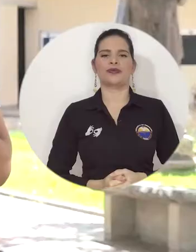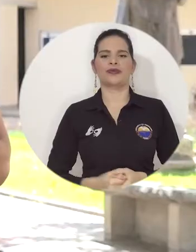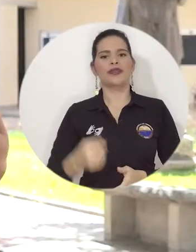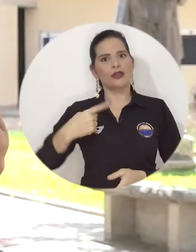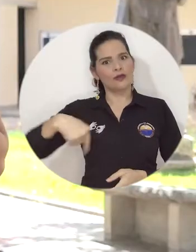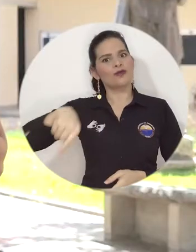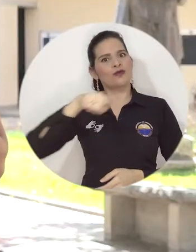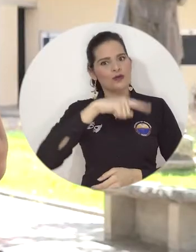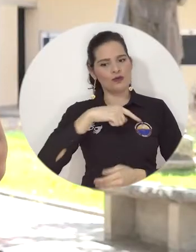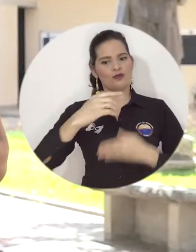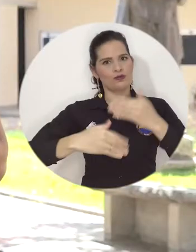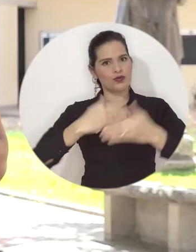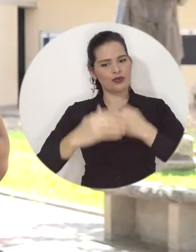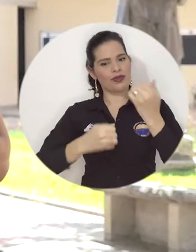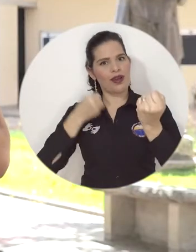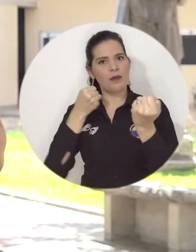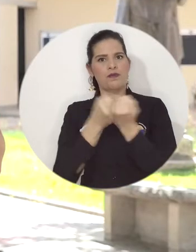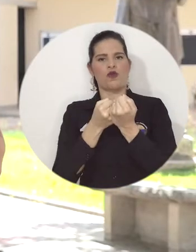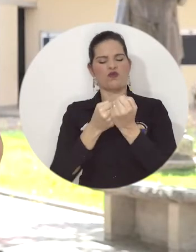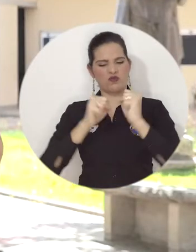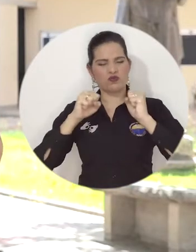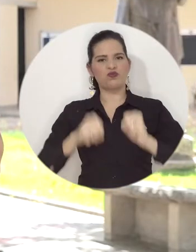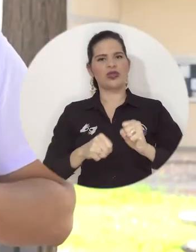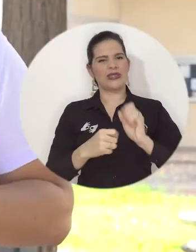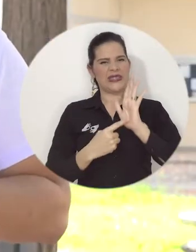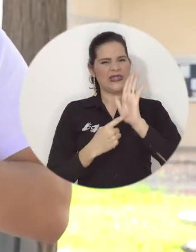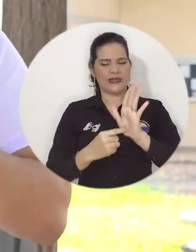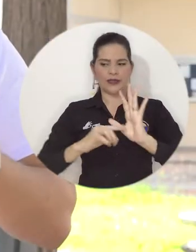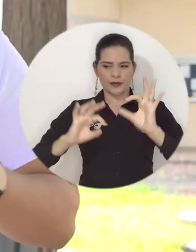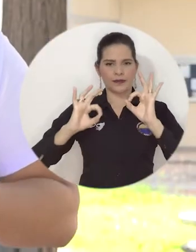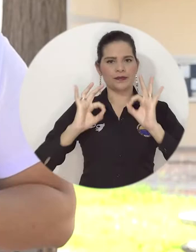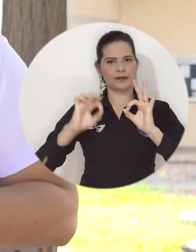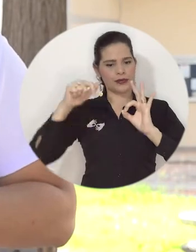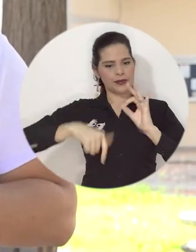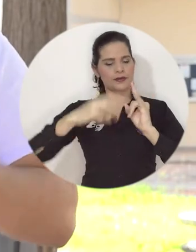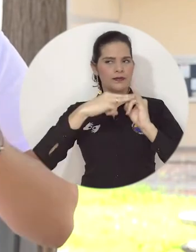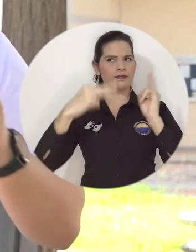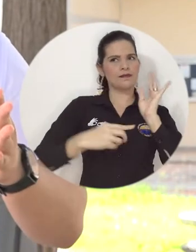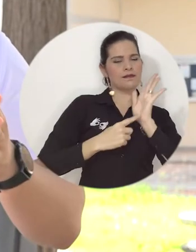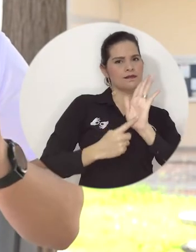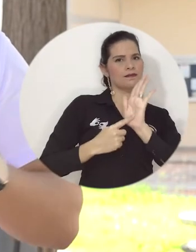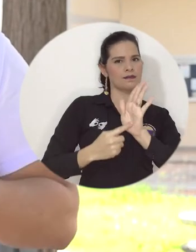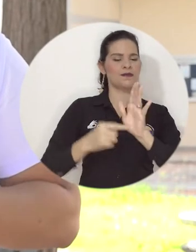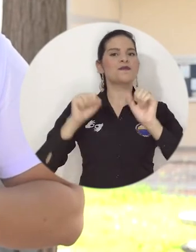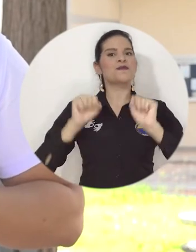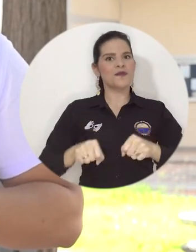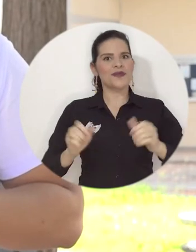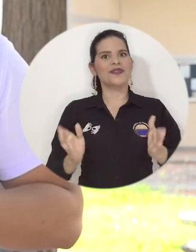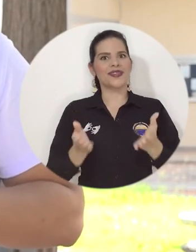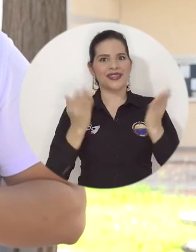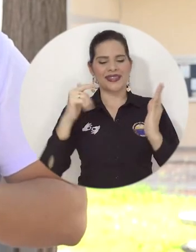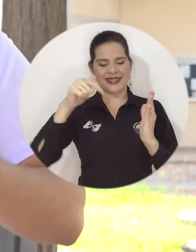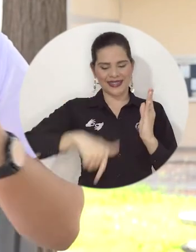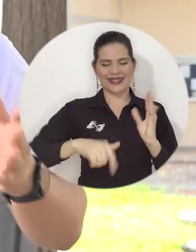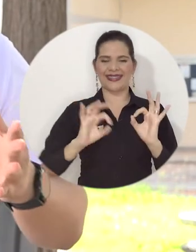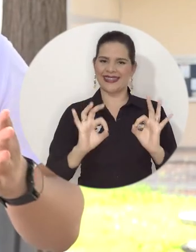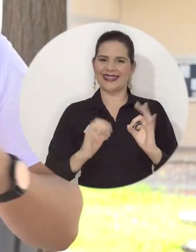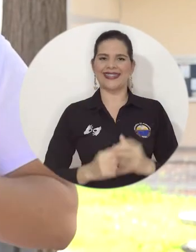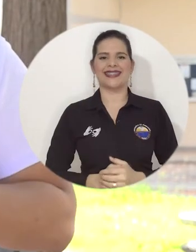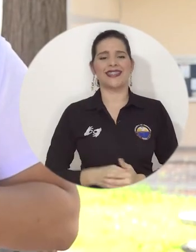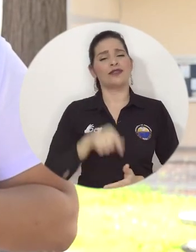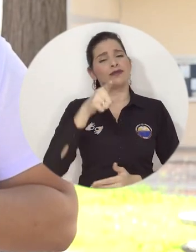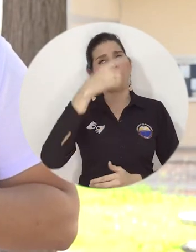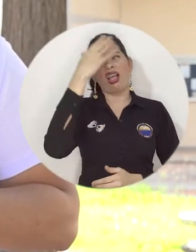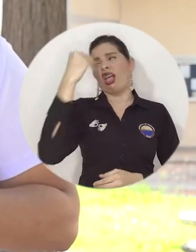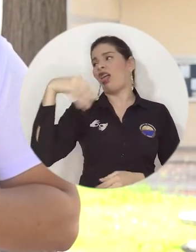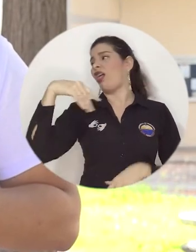institucionales. Nosotros hacemos parte de este proceso, ratificaremos toda esa calidad institucional con que contamos en